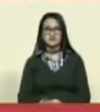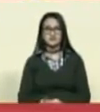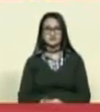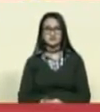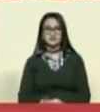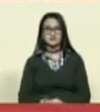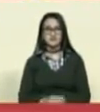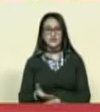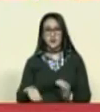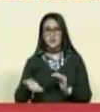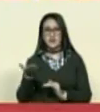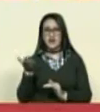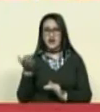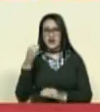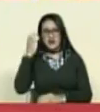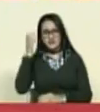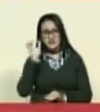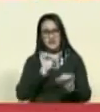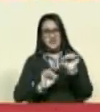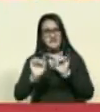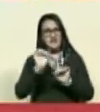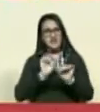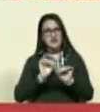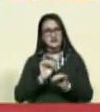la capacidad de defensa genética,